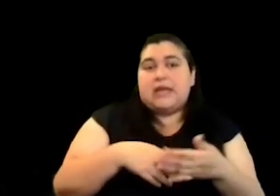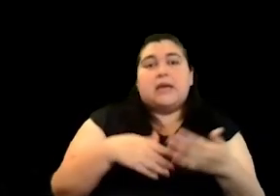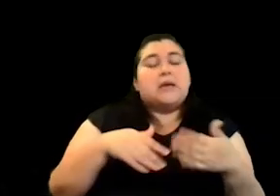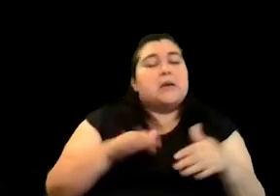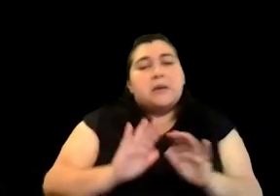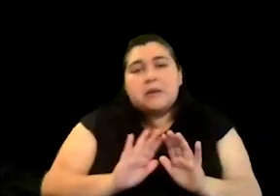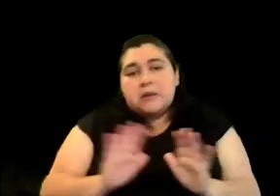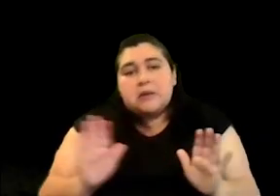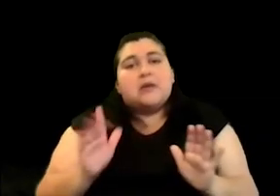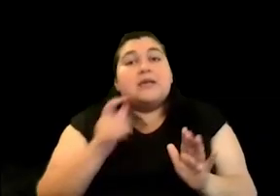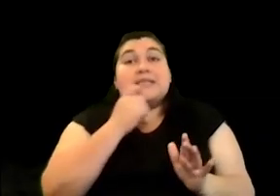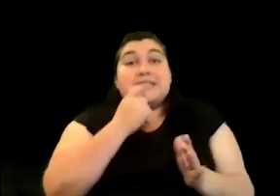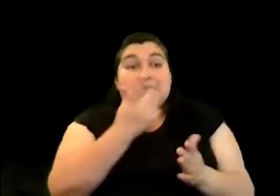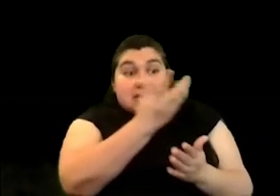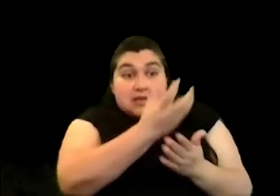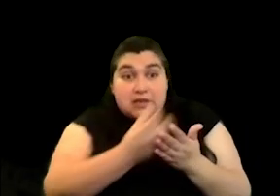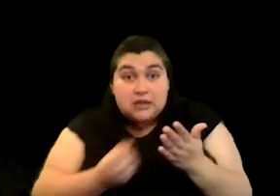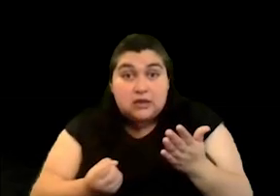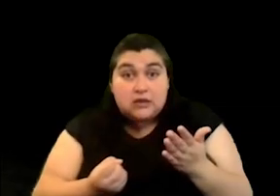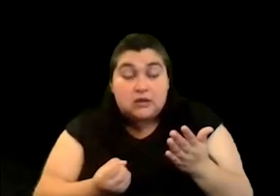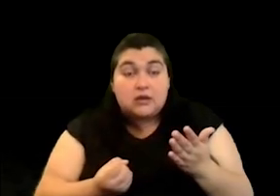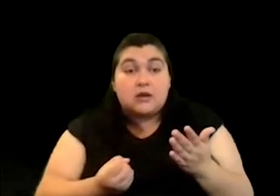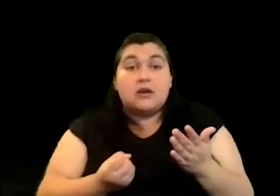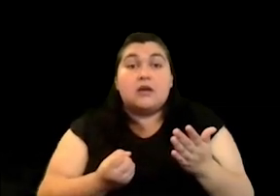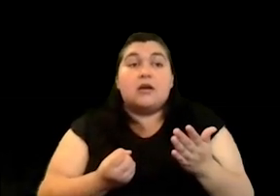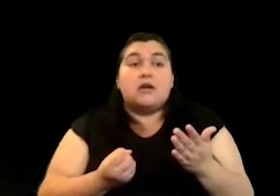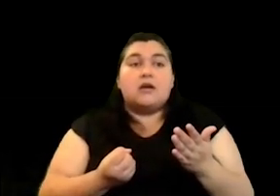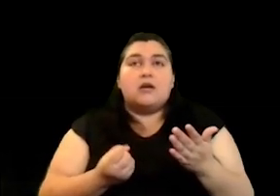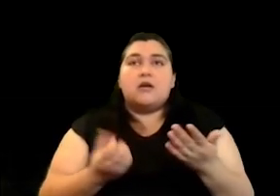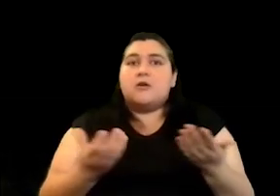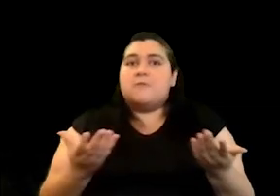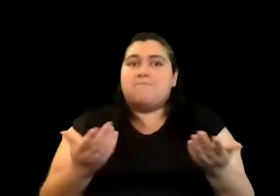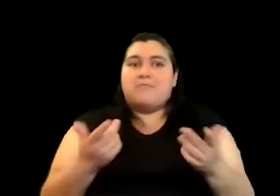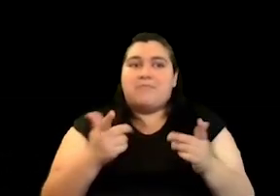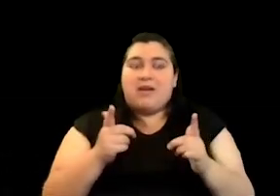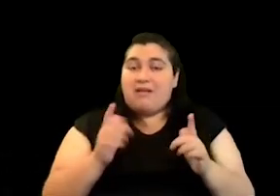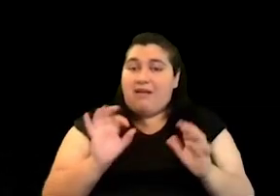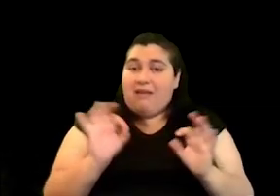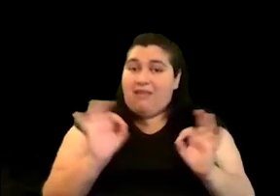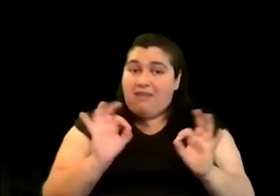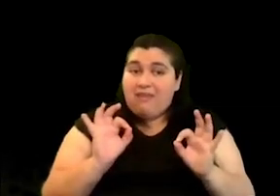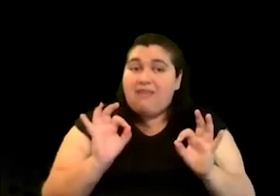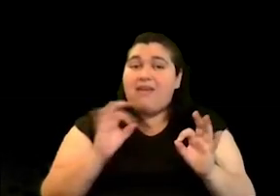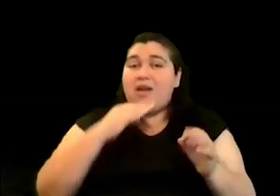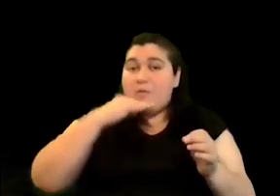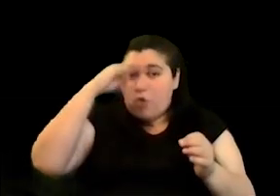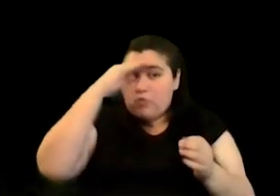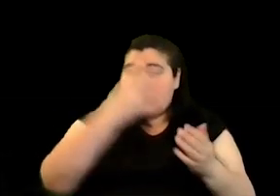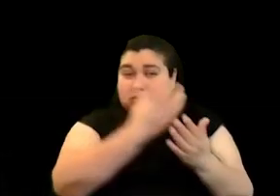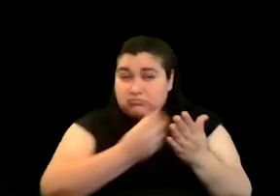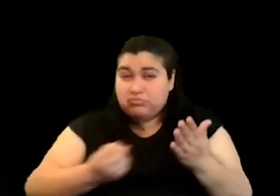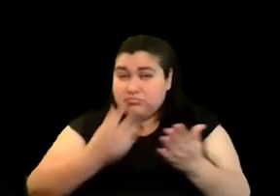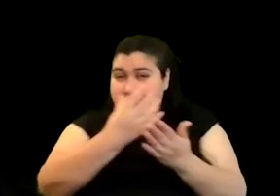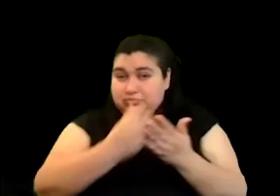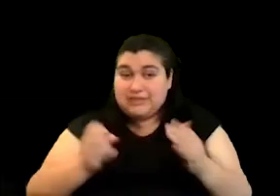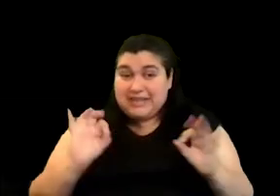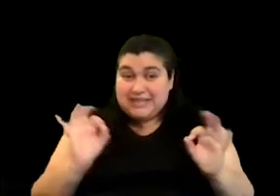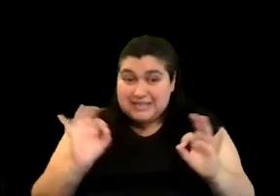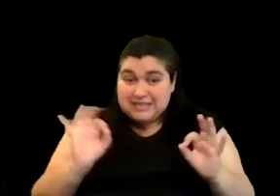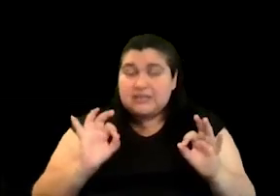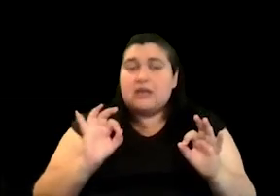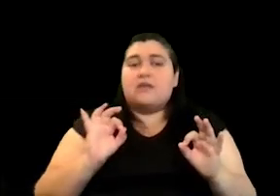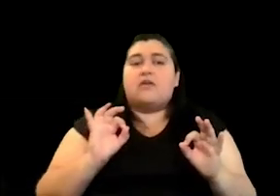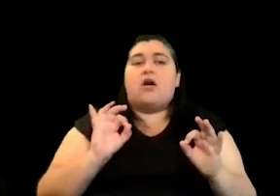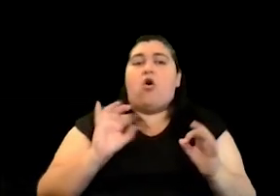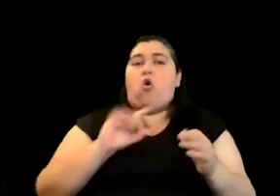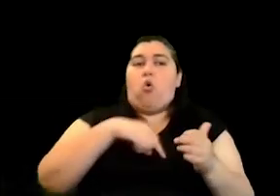débito automático, no se puede percibir la posición mensual en cualquiera de estos 3 regímenes,